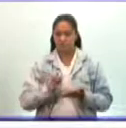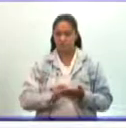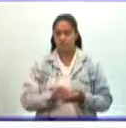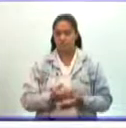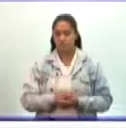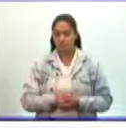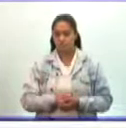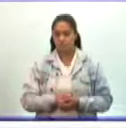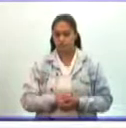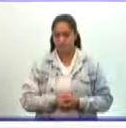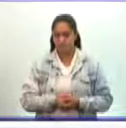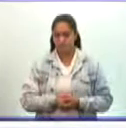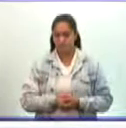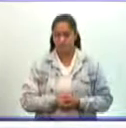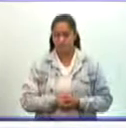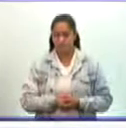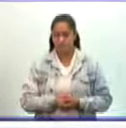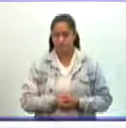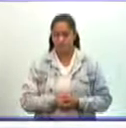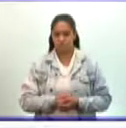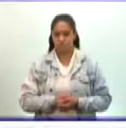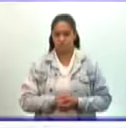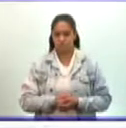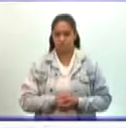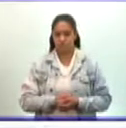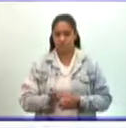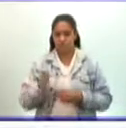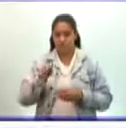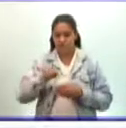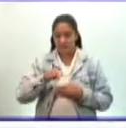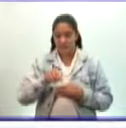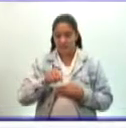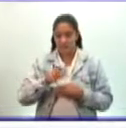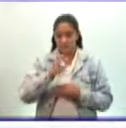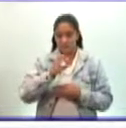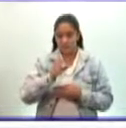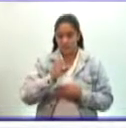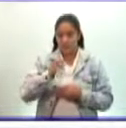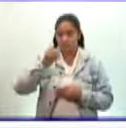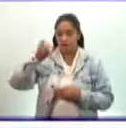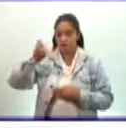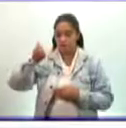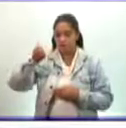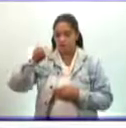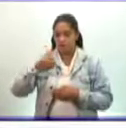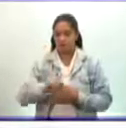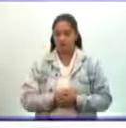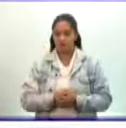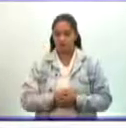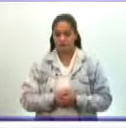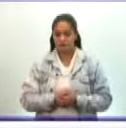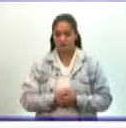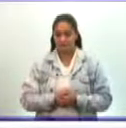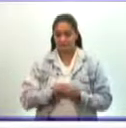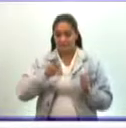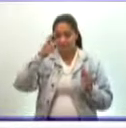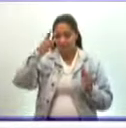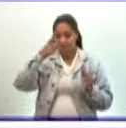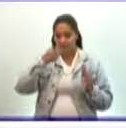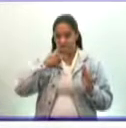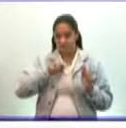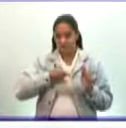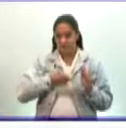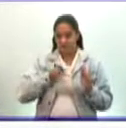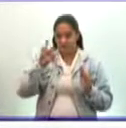origen, en el caso del segmento OA, y la primera recta paralela R. Y en el caso